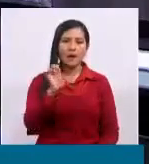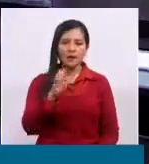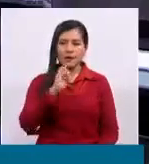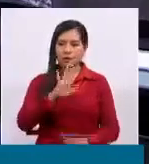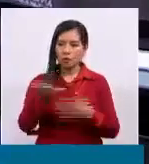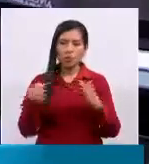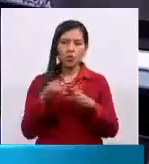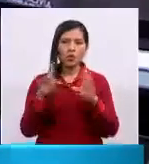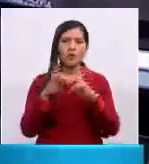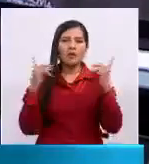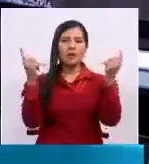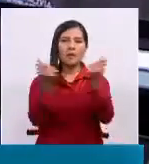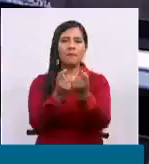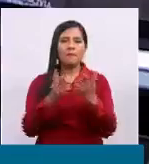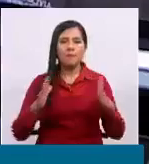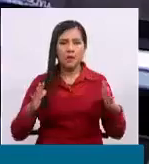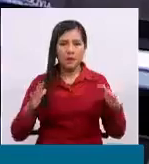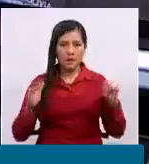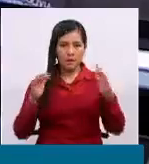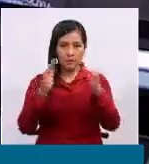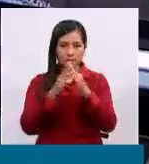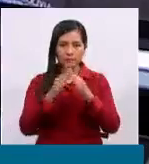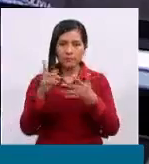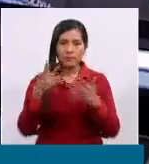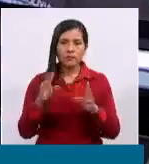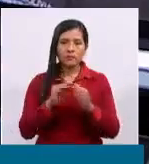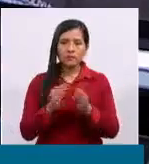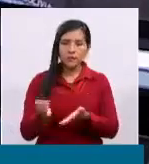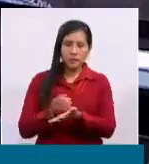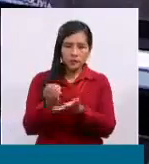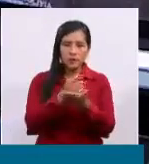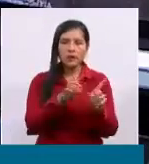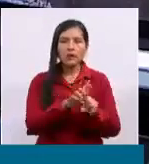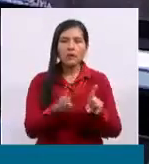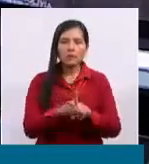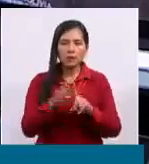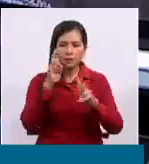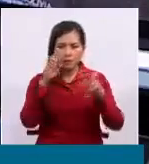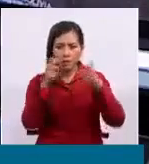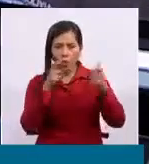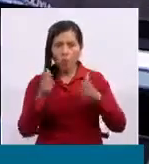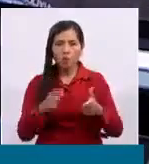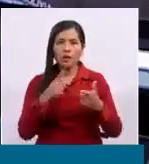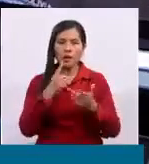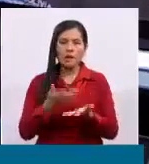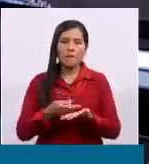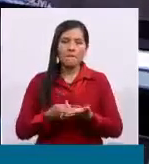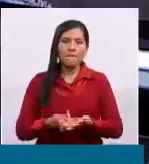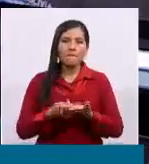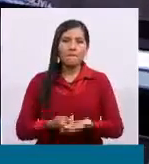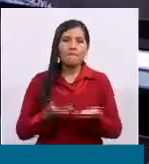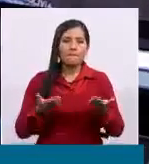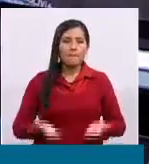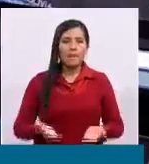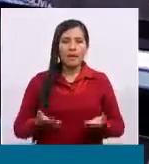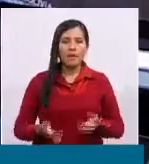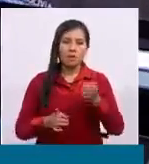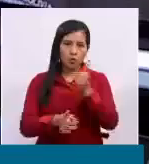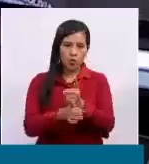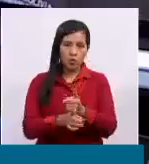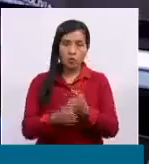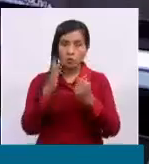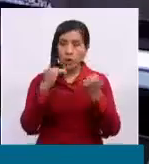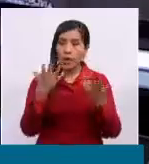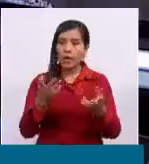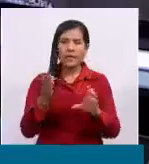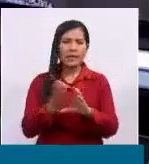Paz. Bien, entonces, recaudación y control del peso también, que sea el adecuado, porque hay transporte de